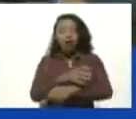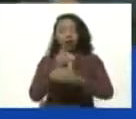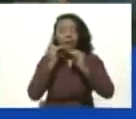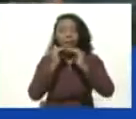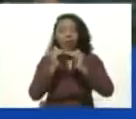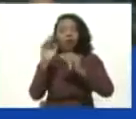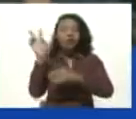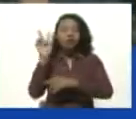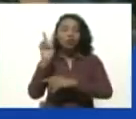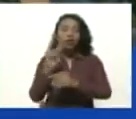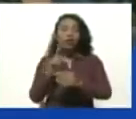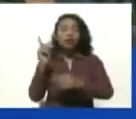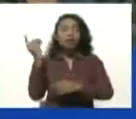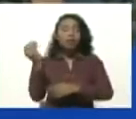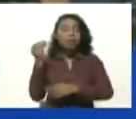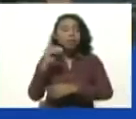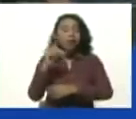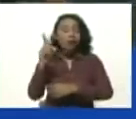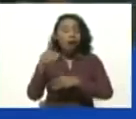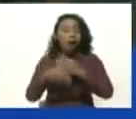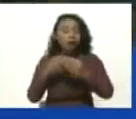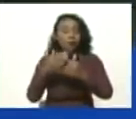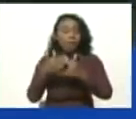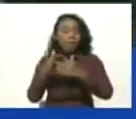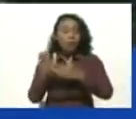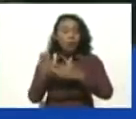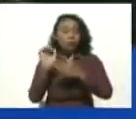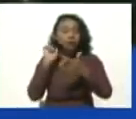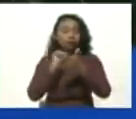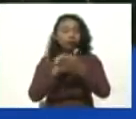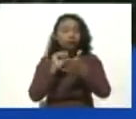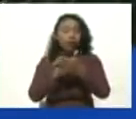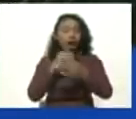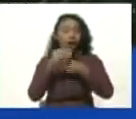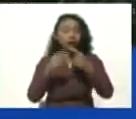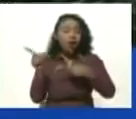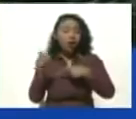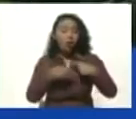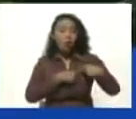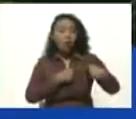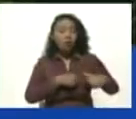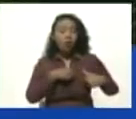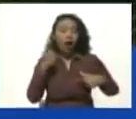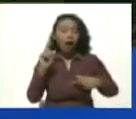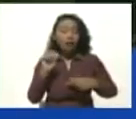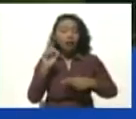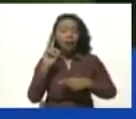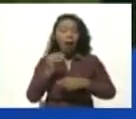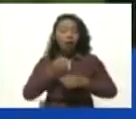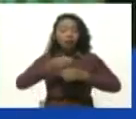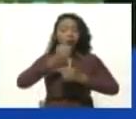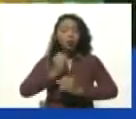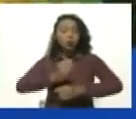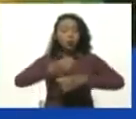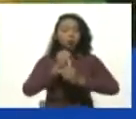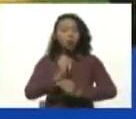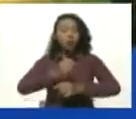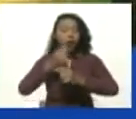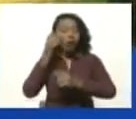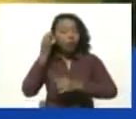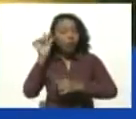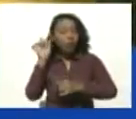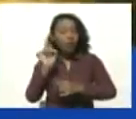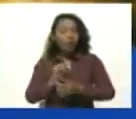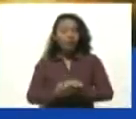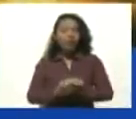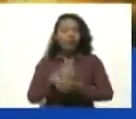venezolano. Pero además ha abierto con puertas, y ahí en Corazón Llanero ahora pasan gaitas. Ahí está Rey Armas, mi querido